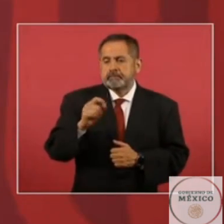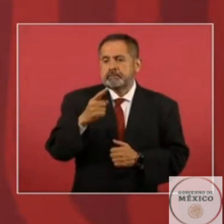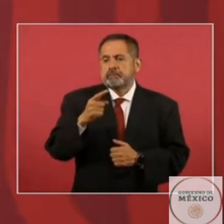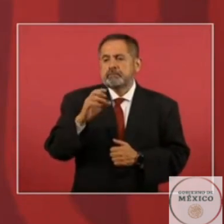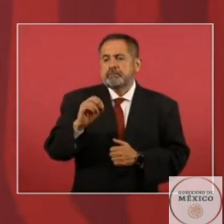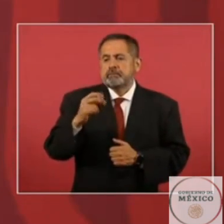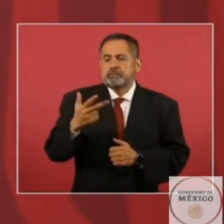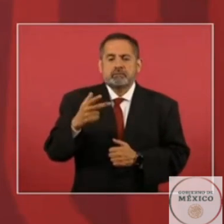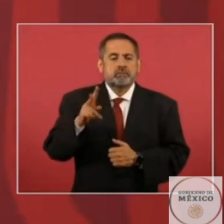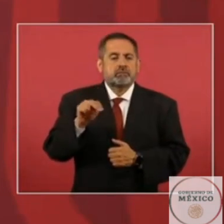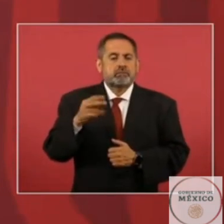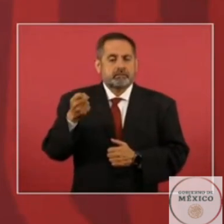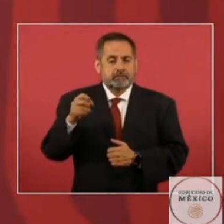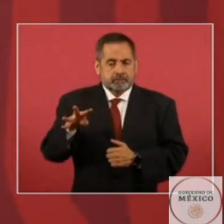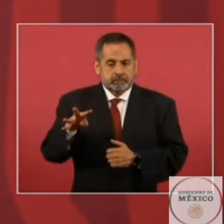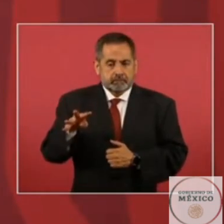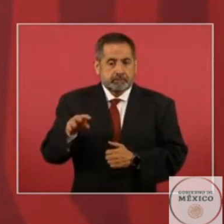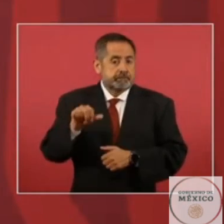21/08/2019,